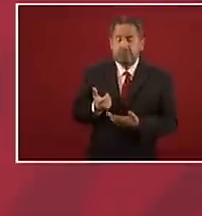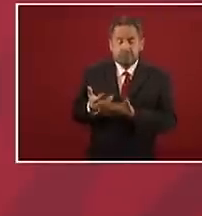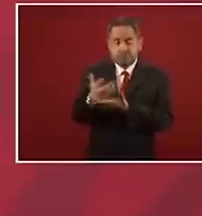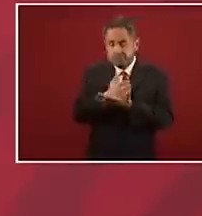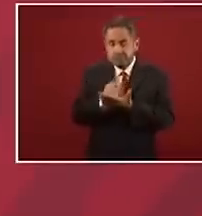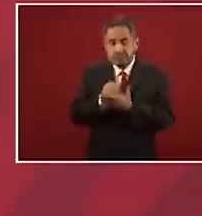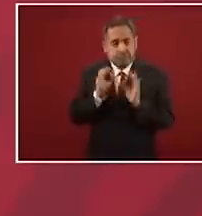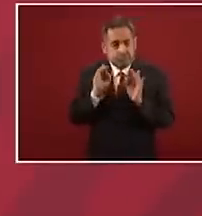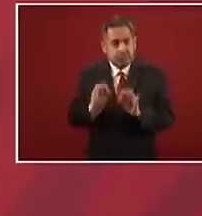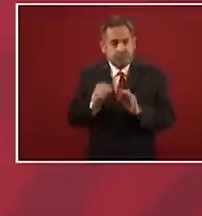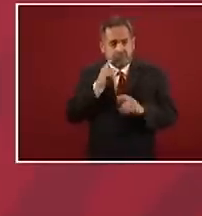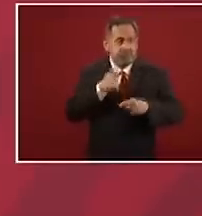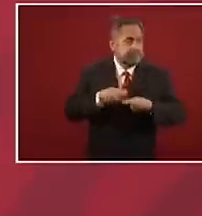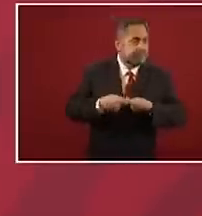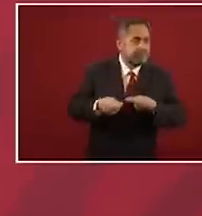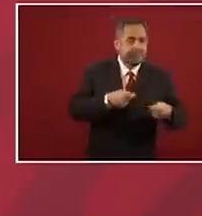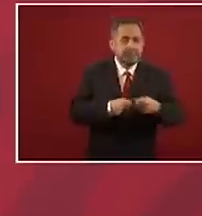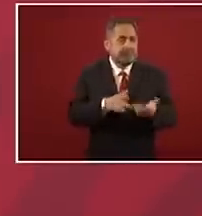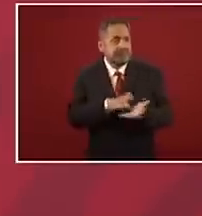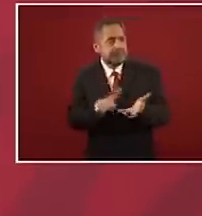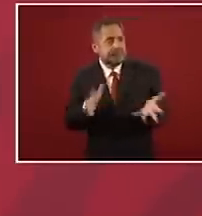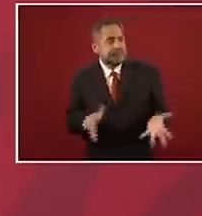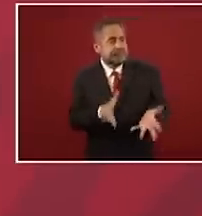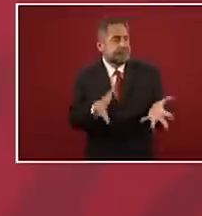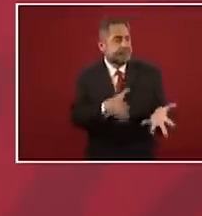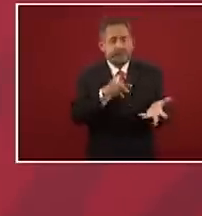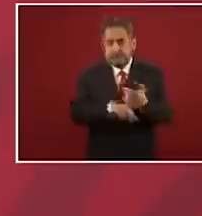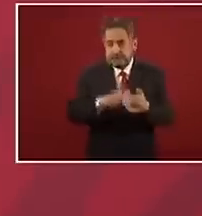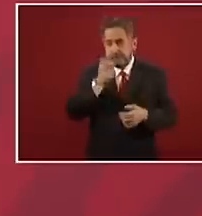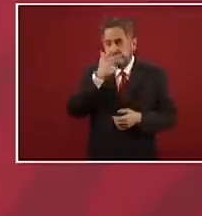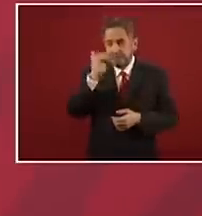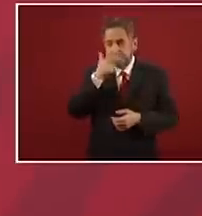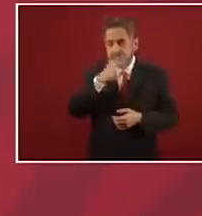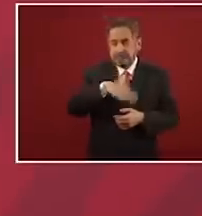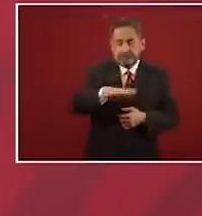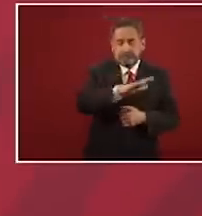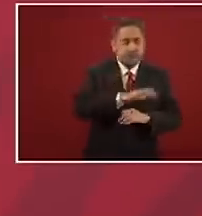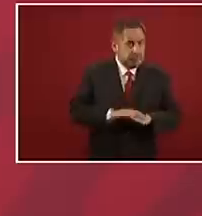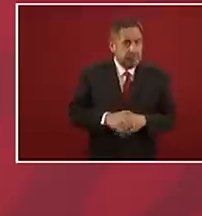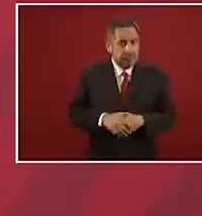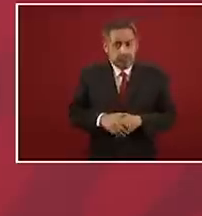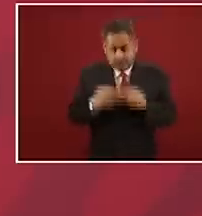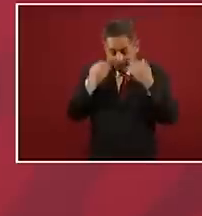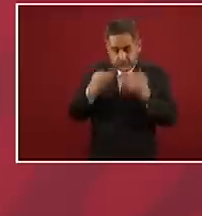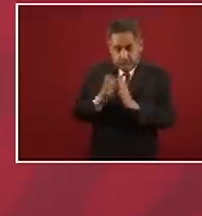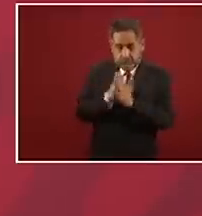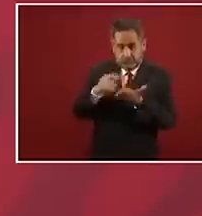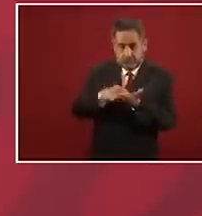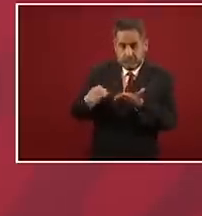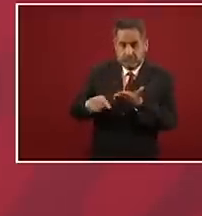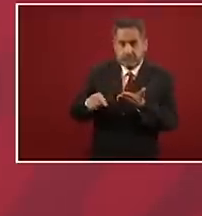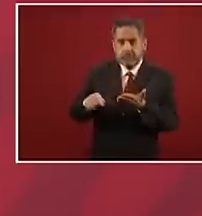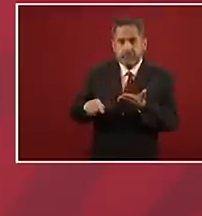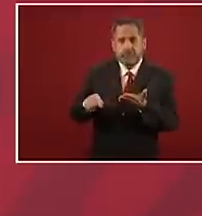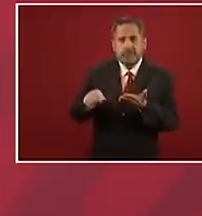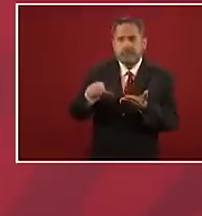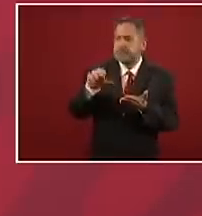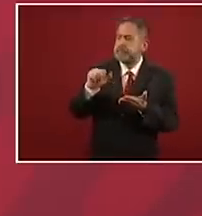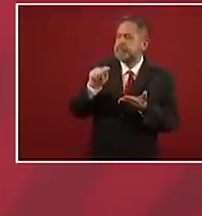para impulsar el desarrollo. Esto lo cuenta muy bien Katz